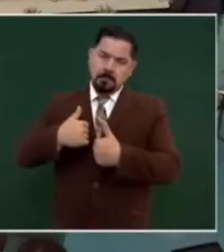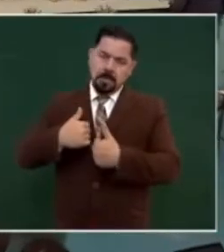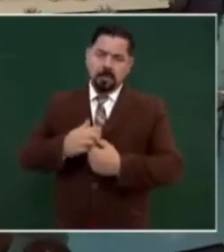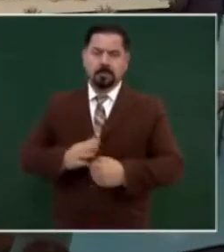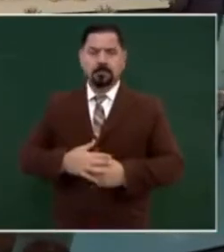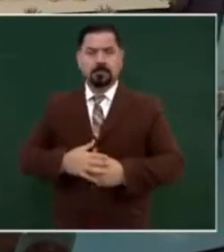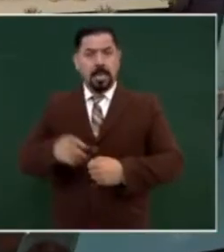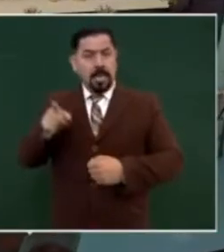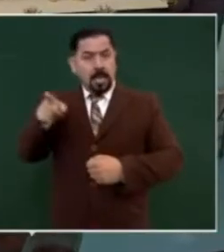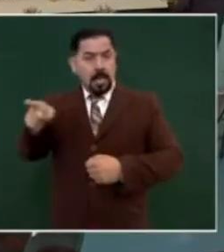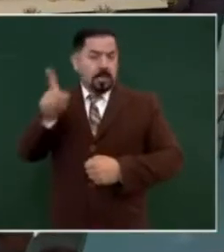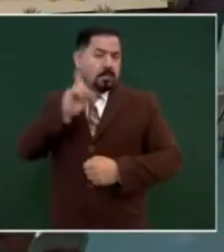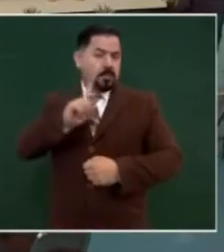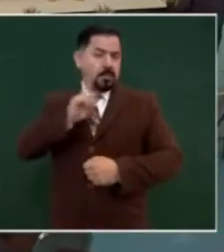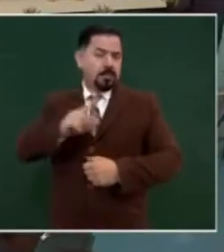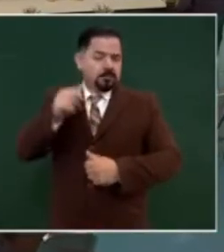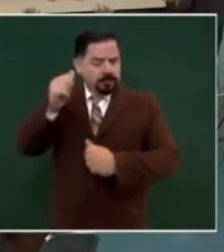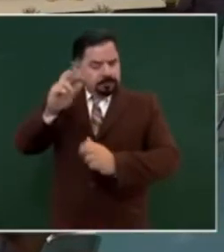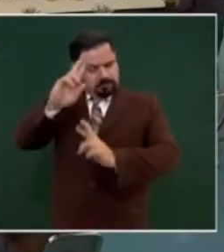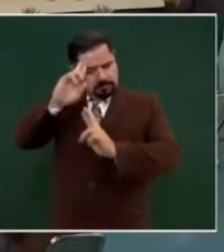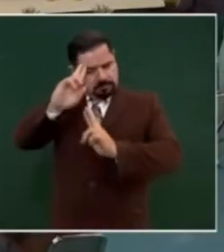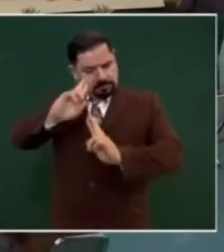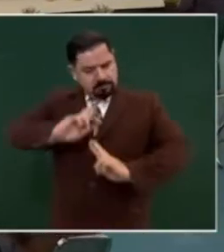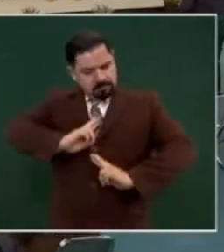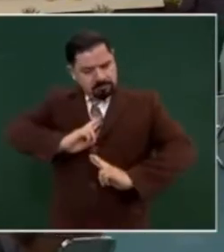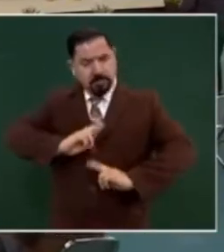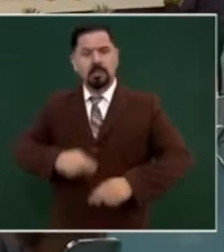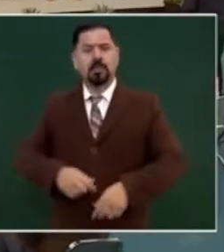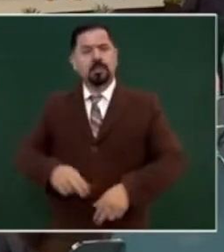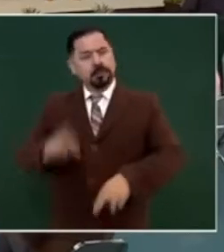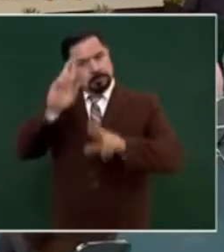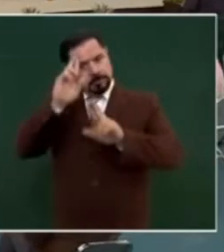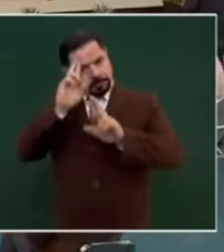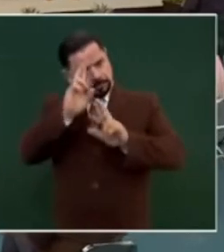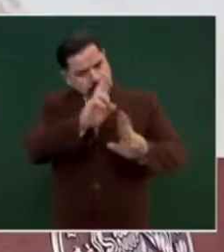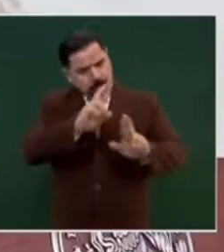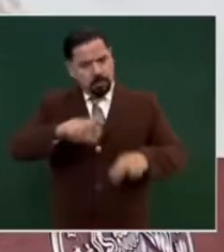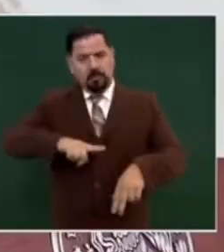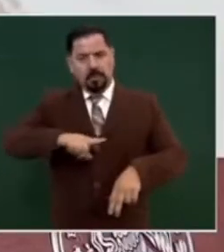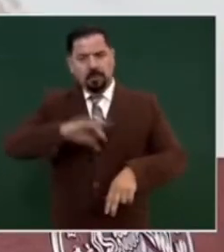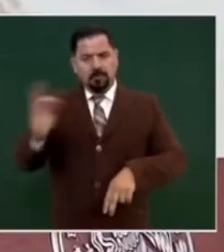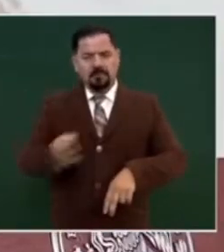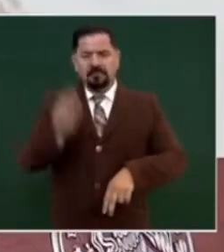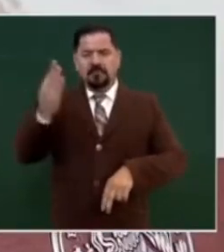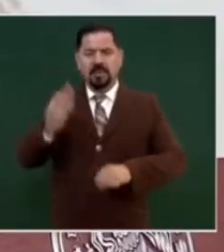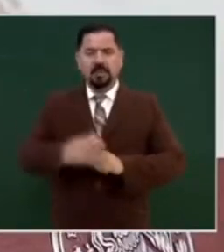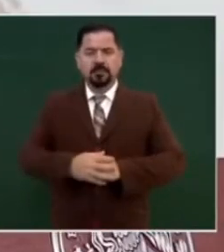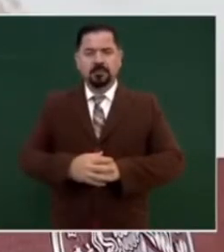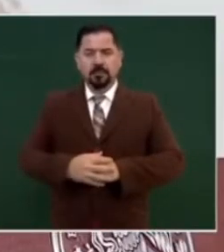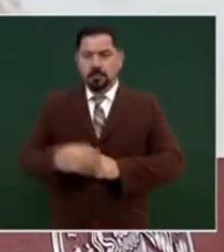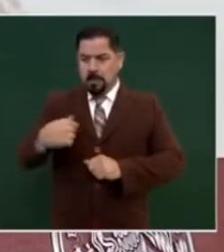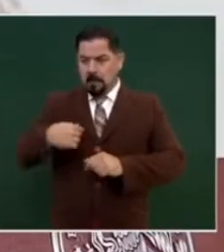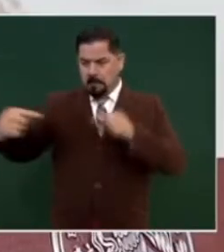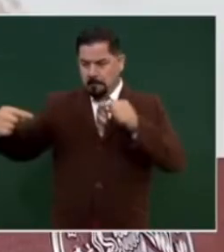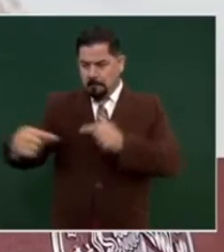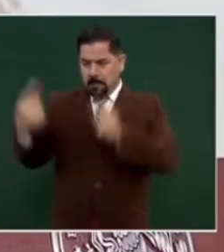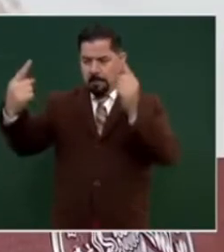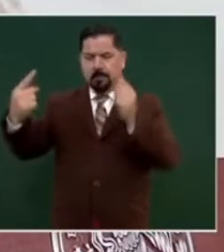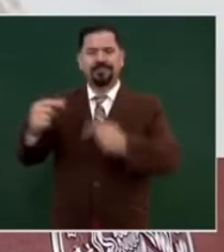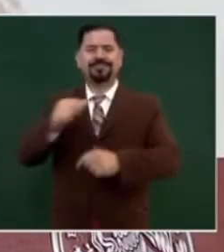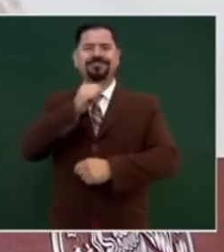respetuosa con el gobierno federal no tuvimos ninguna diferencia